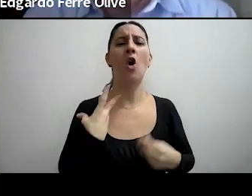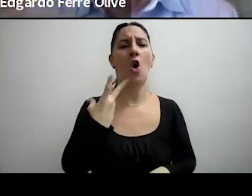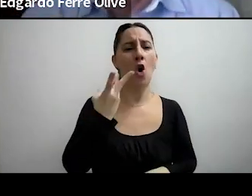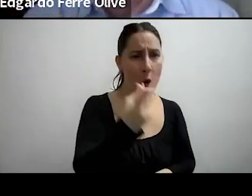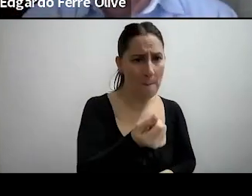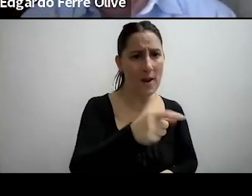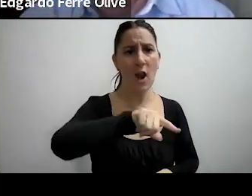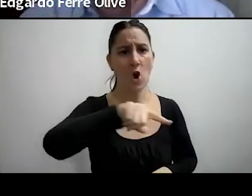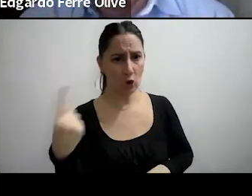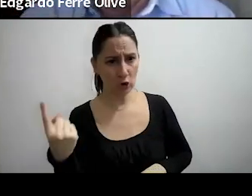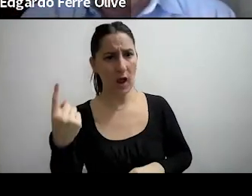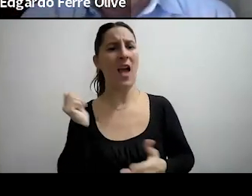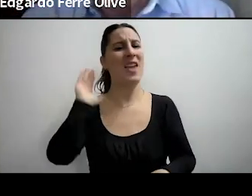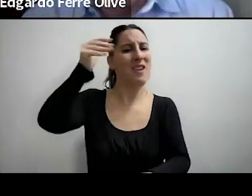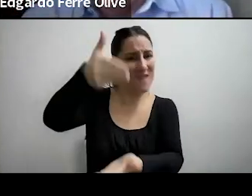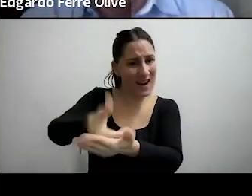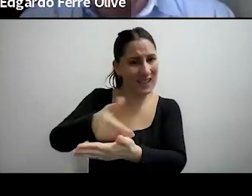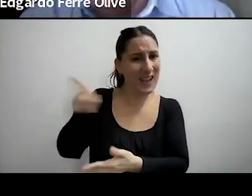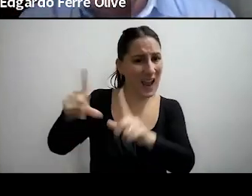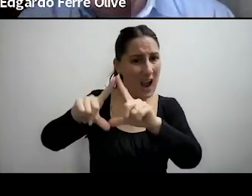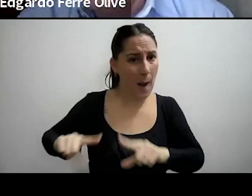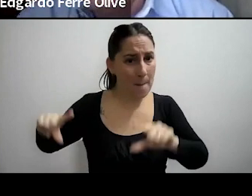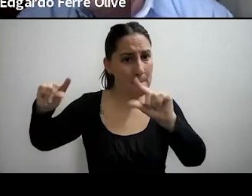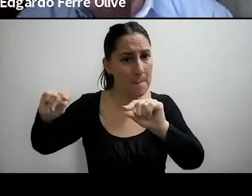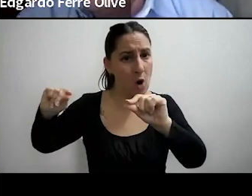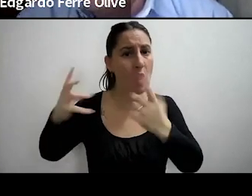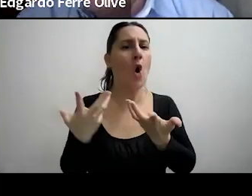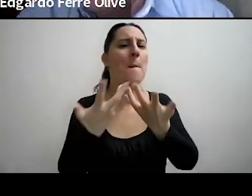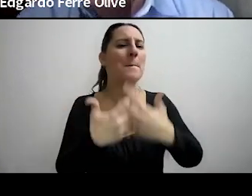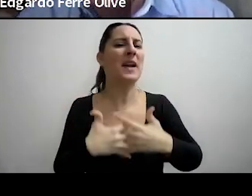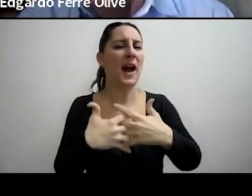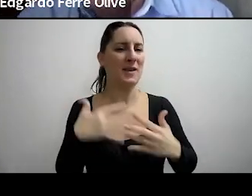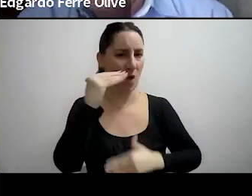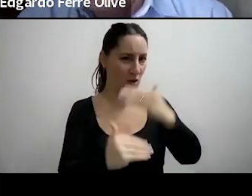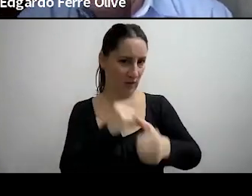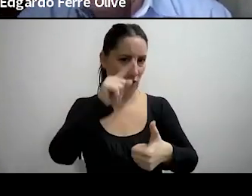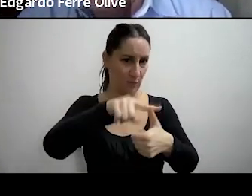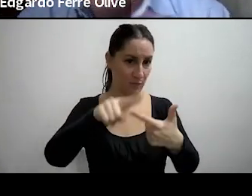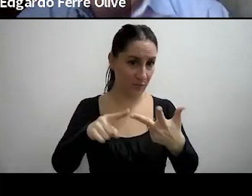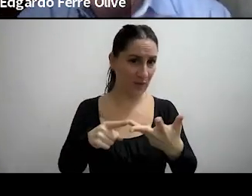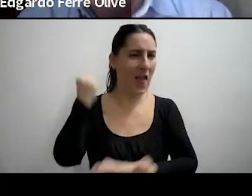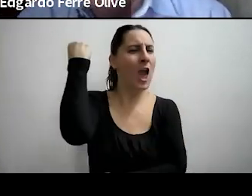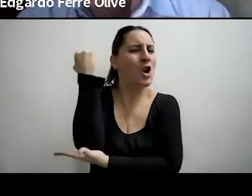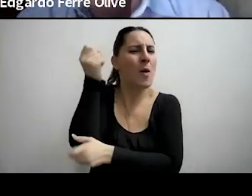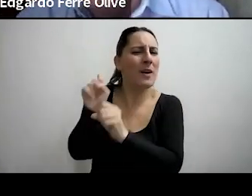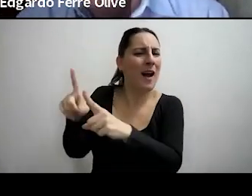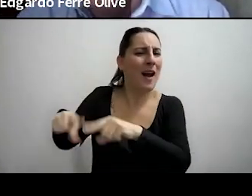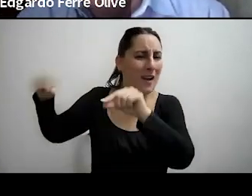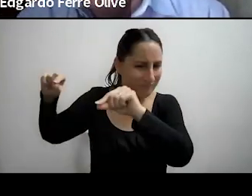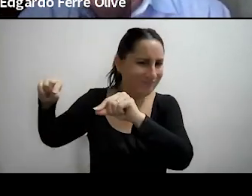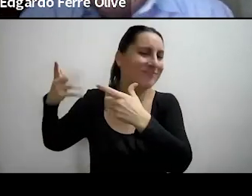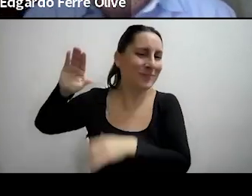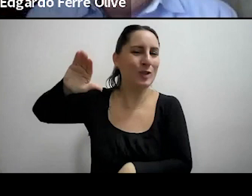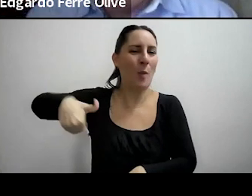partes, hacer inversiones en Japón o aplicar mecanismos para un desarrollo limpio. Económicamente, ¿qué le convenía? Los mecanismos para un desarrollo limpio.